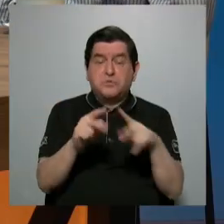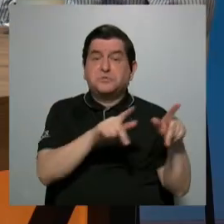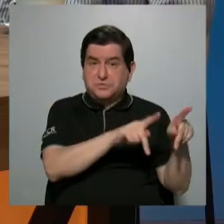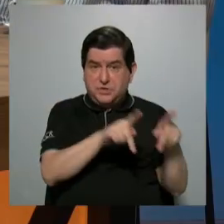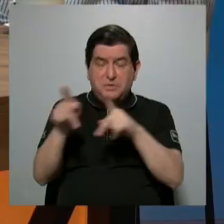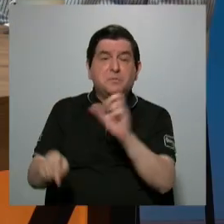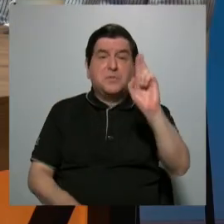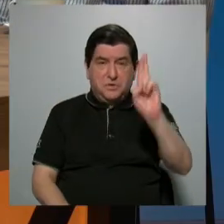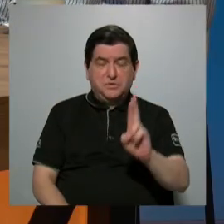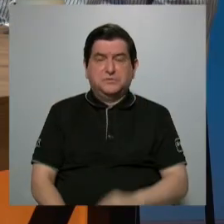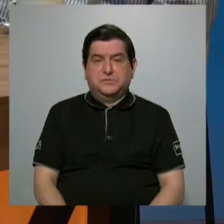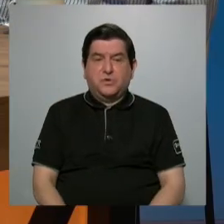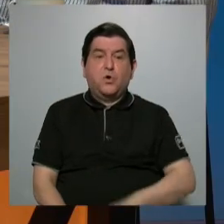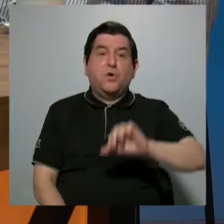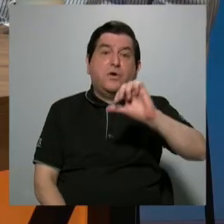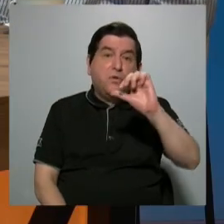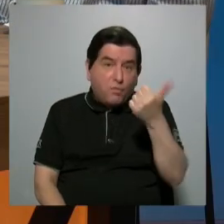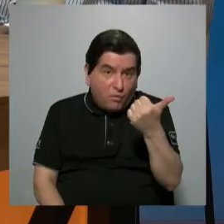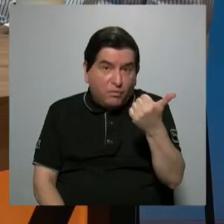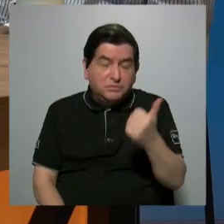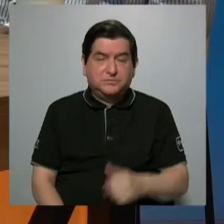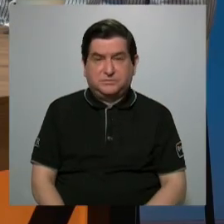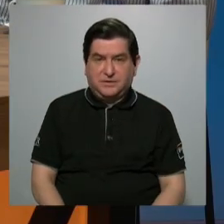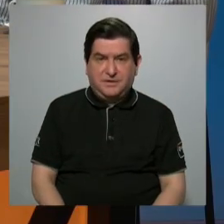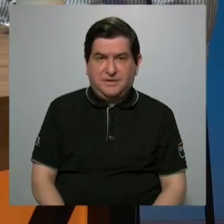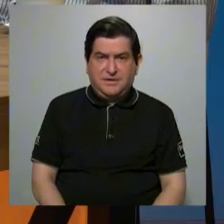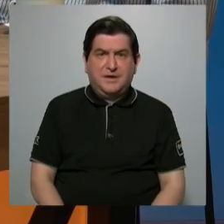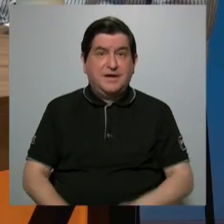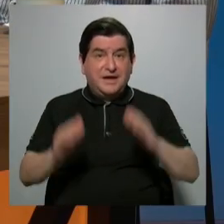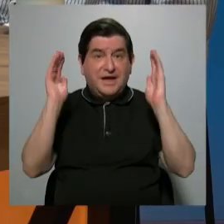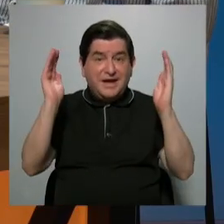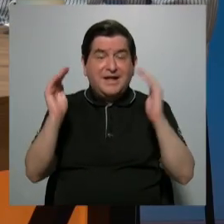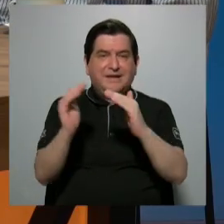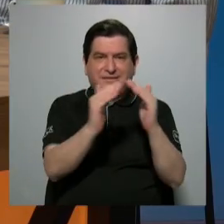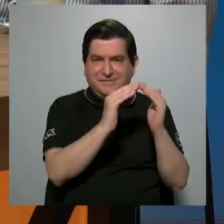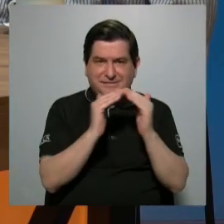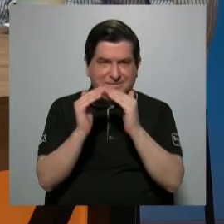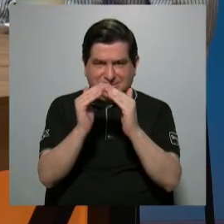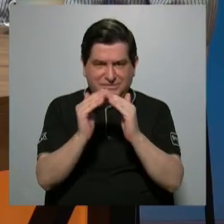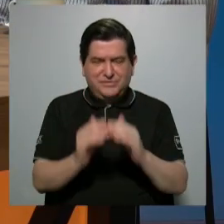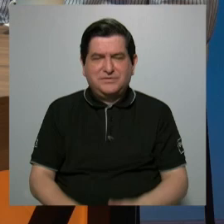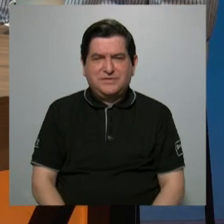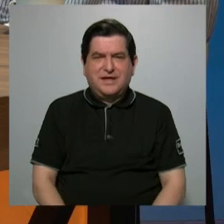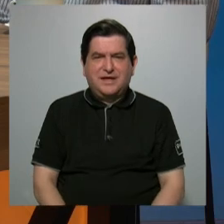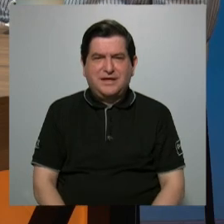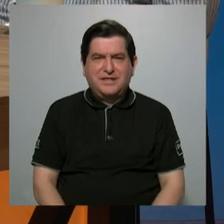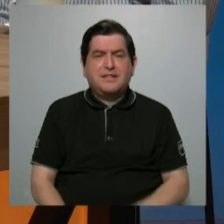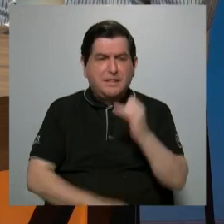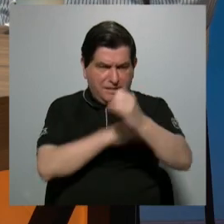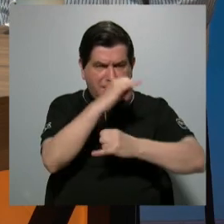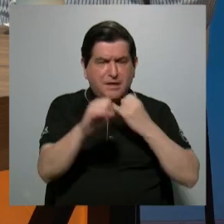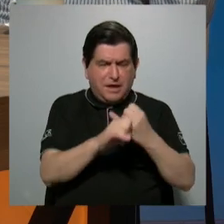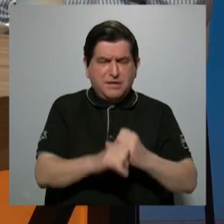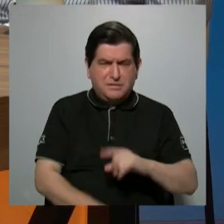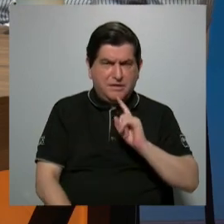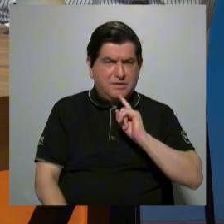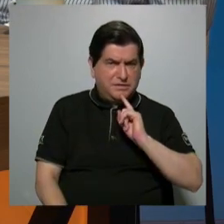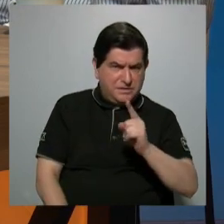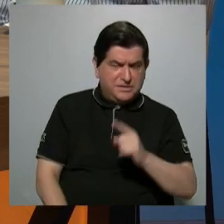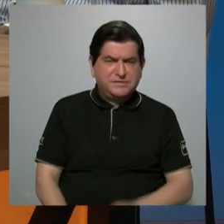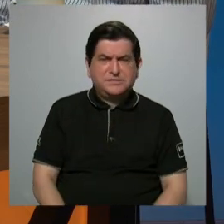personas en Costa Rica y que es otra de las grandes ciudades mencionadas a nivel internacional por